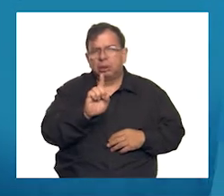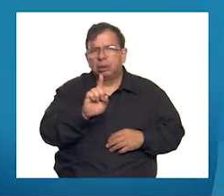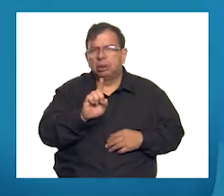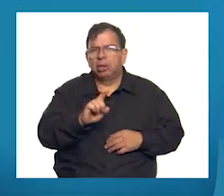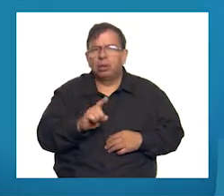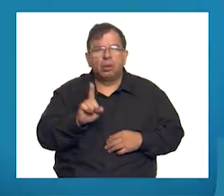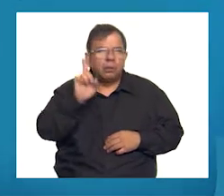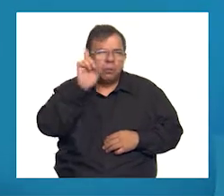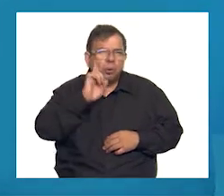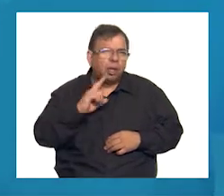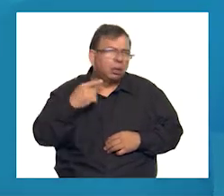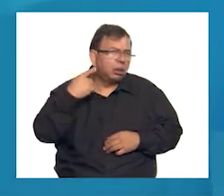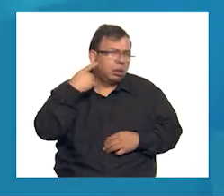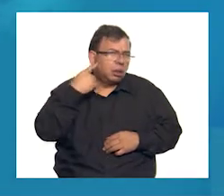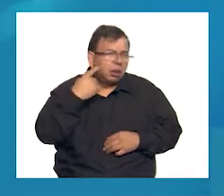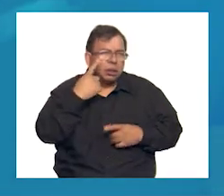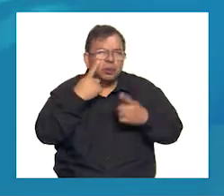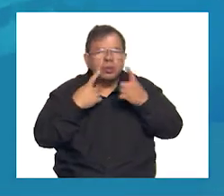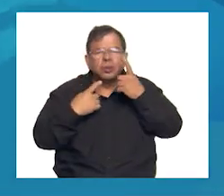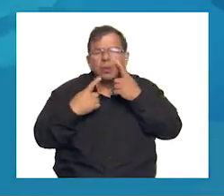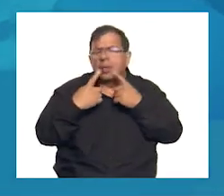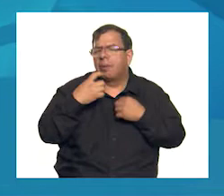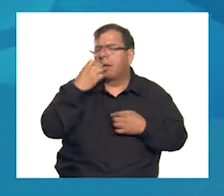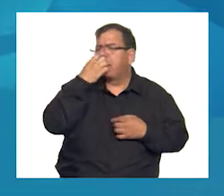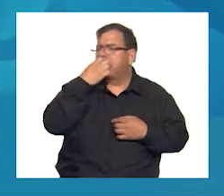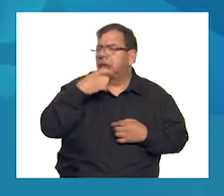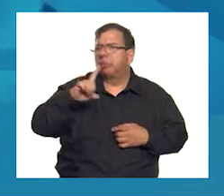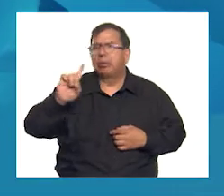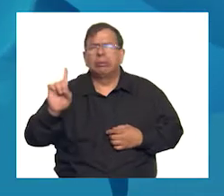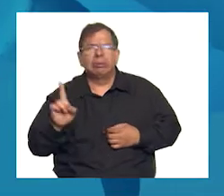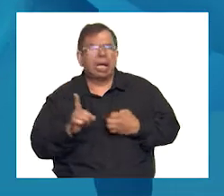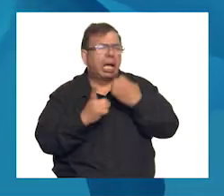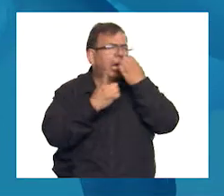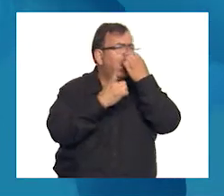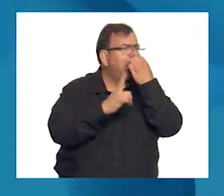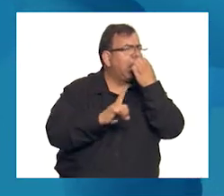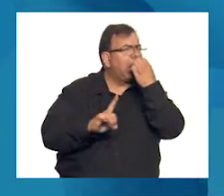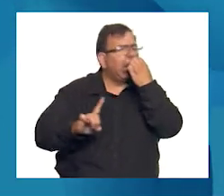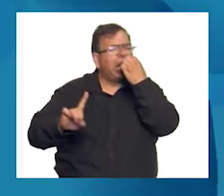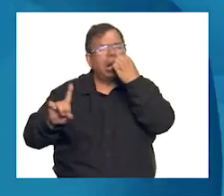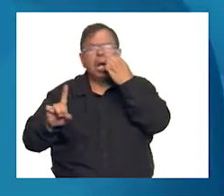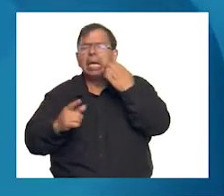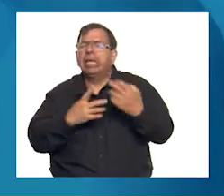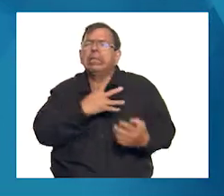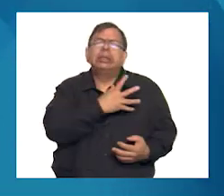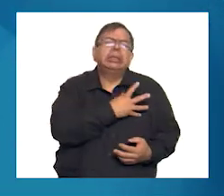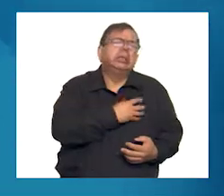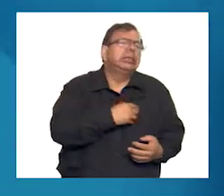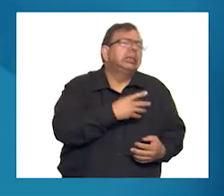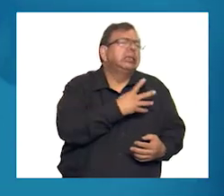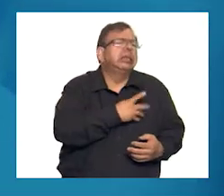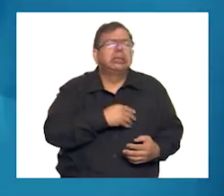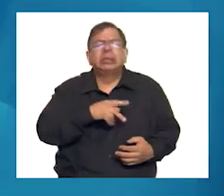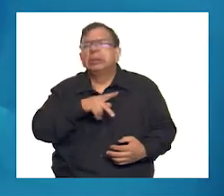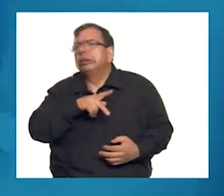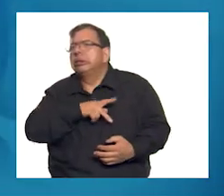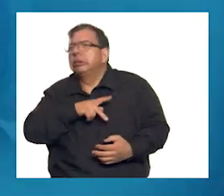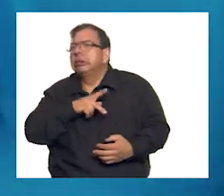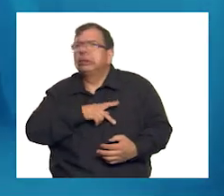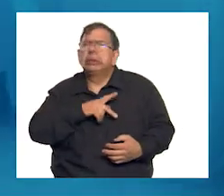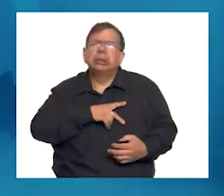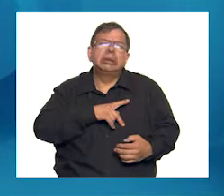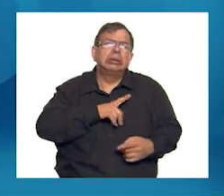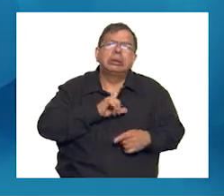mujer lloraba, iba gritando por la noche, andaba dando gritos: hijitos míos, pues ya tenemos que